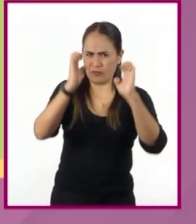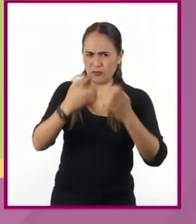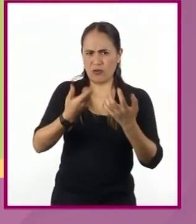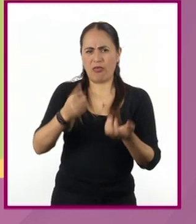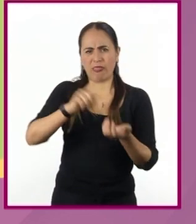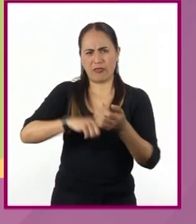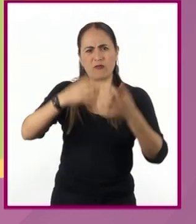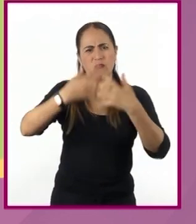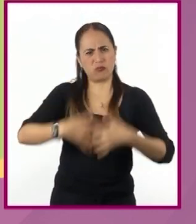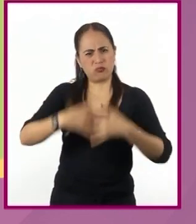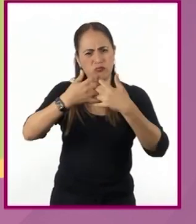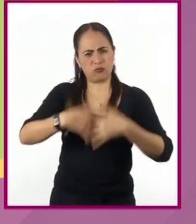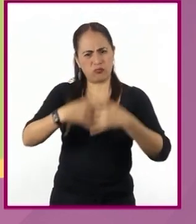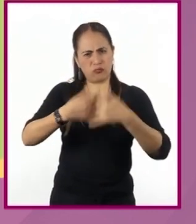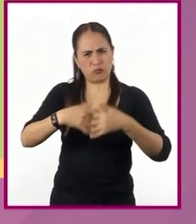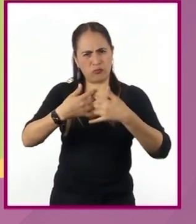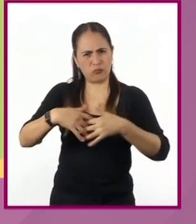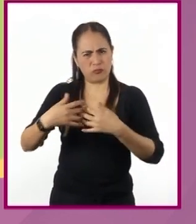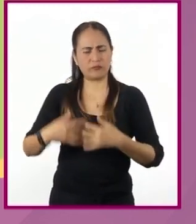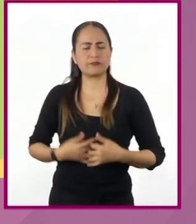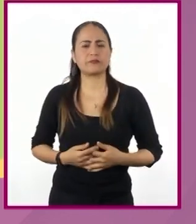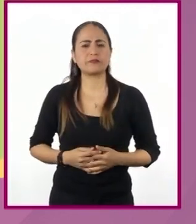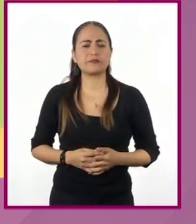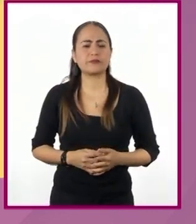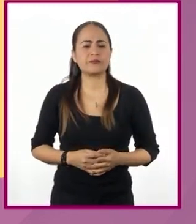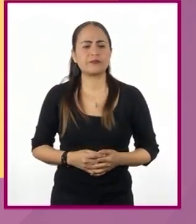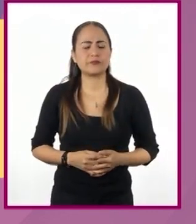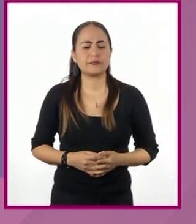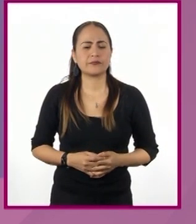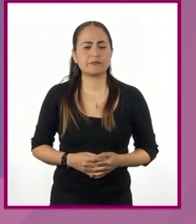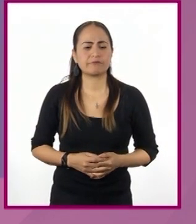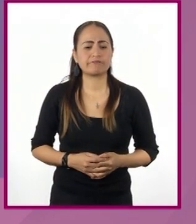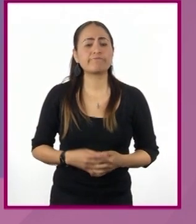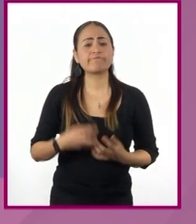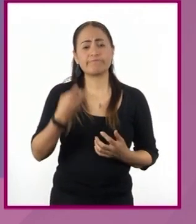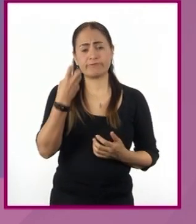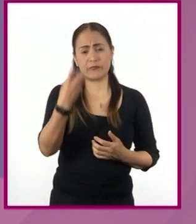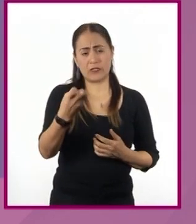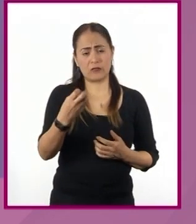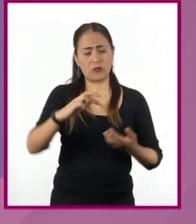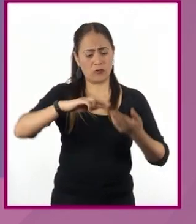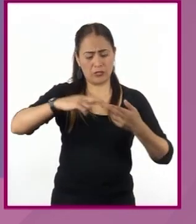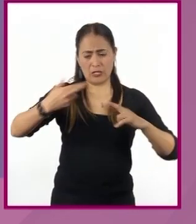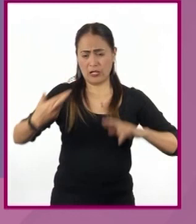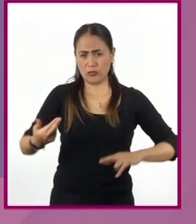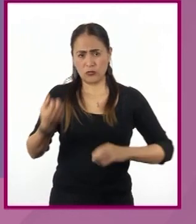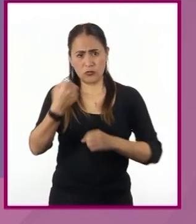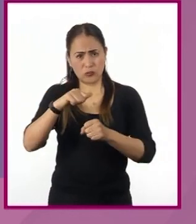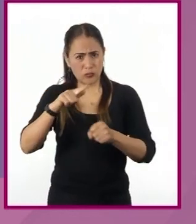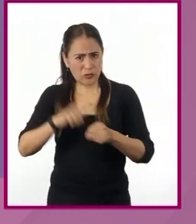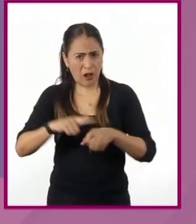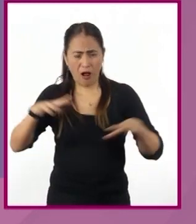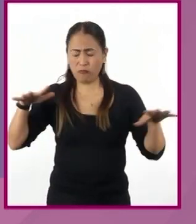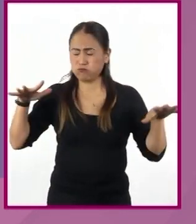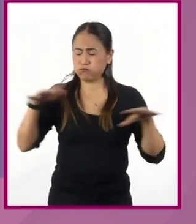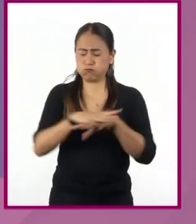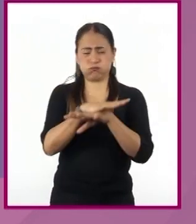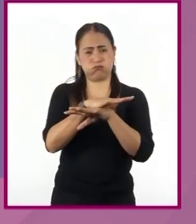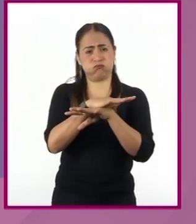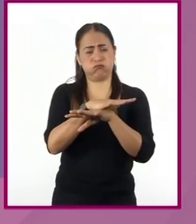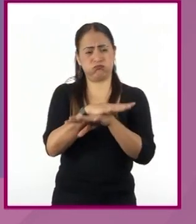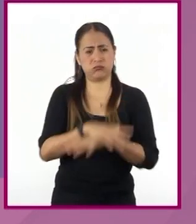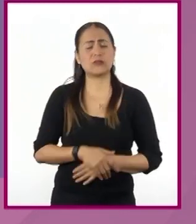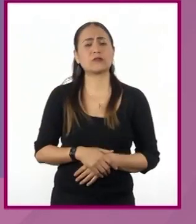inicio al proceso de industrialización. Fue así como las relaciones sociales se transformaron por completo.